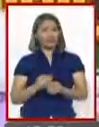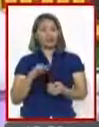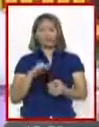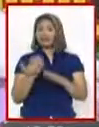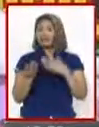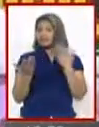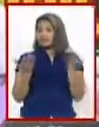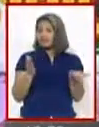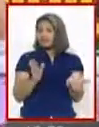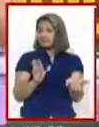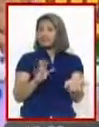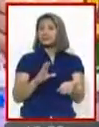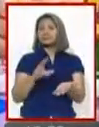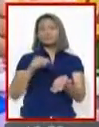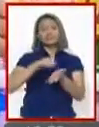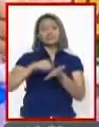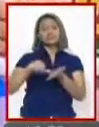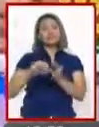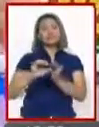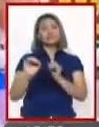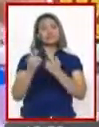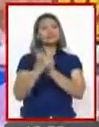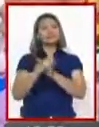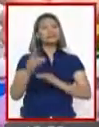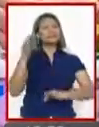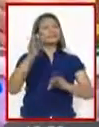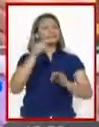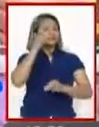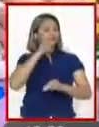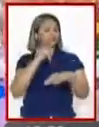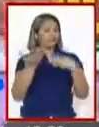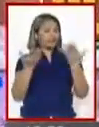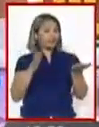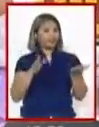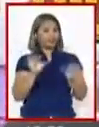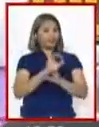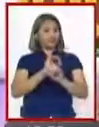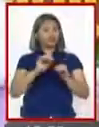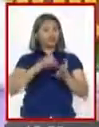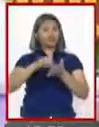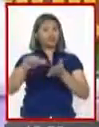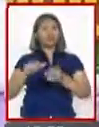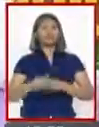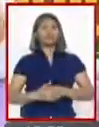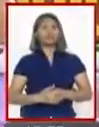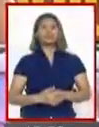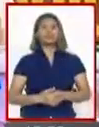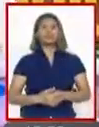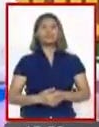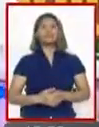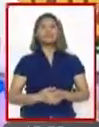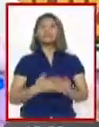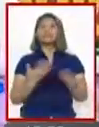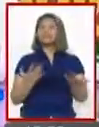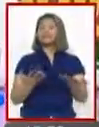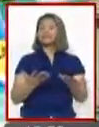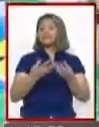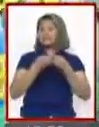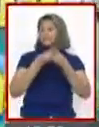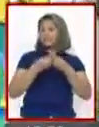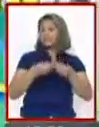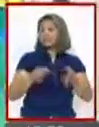me muera y ellos no cancelar la deuda. Y si ella se muere, pues tampoco cobraría yo. O sea que siempre salgo yo